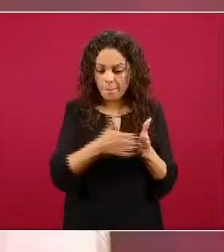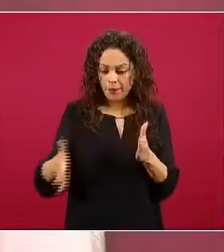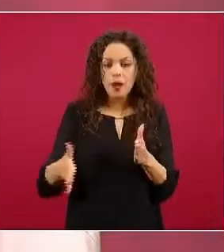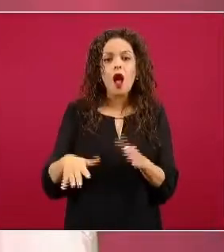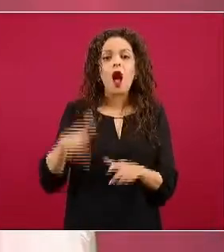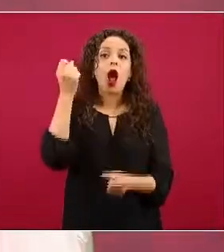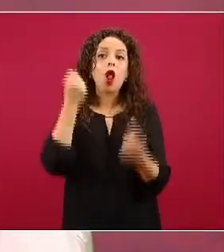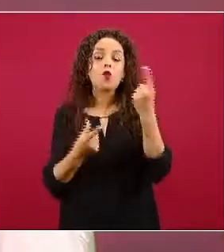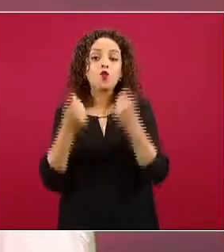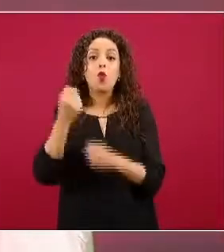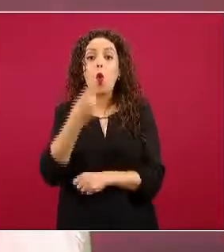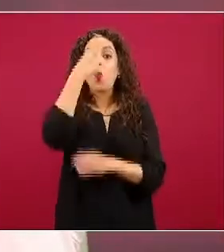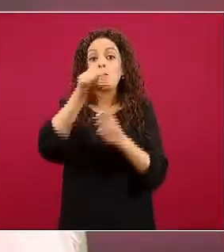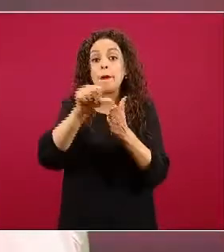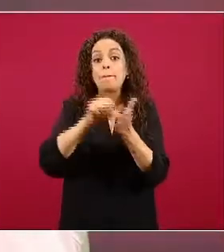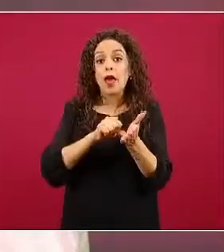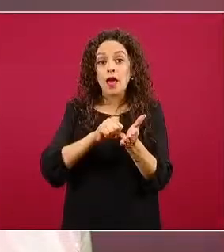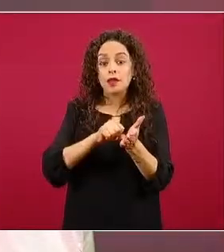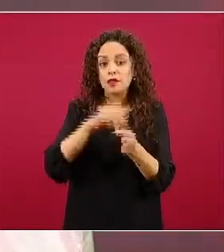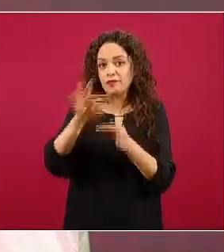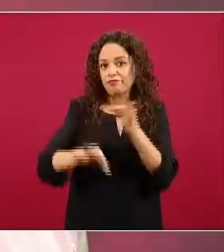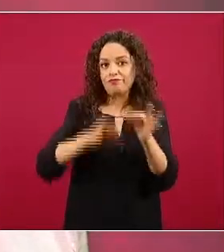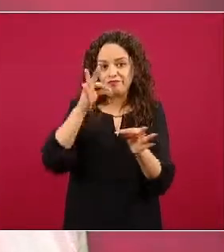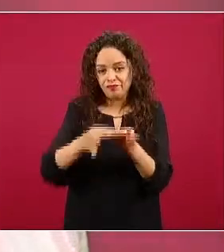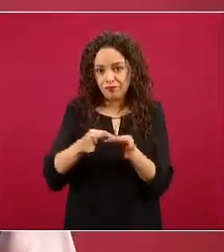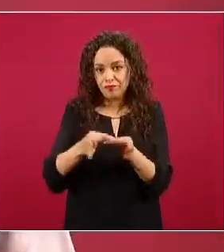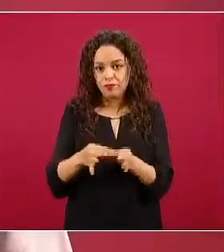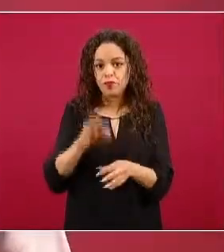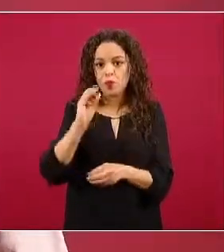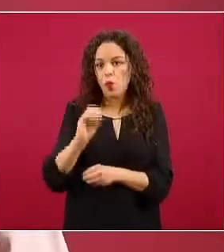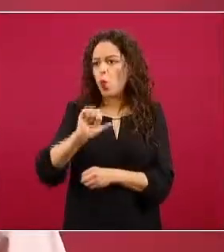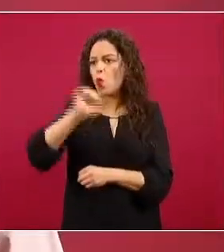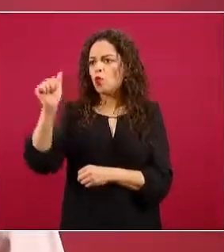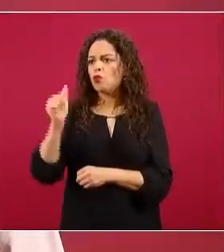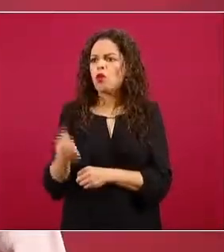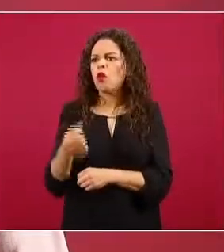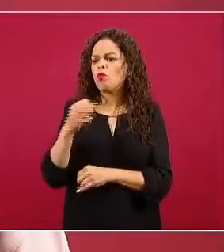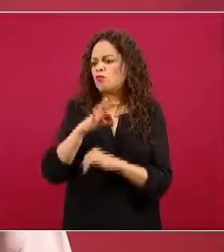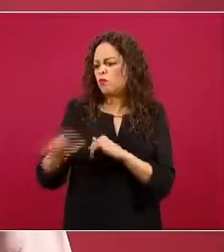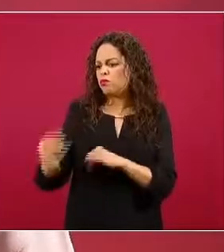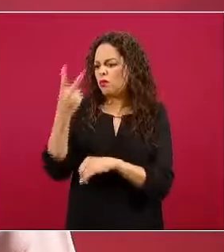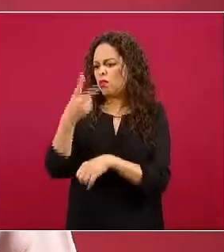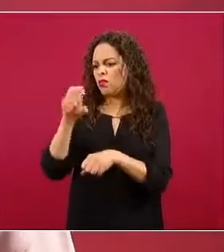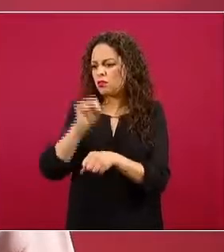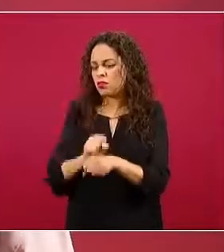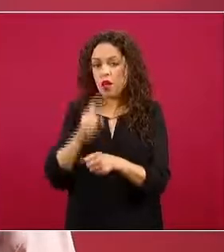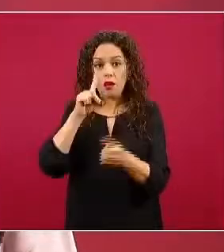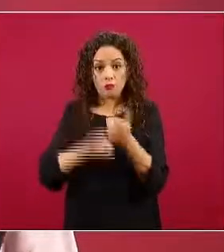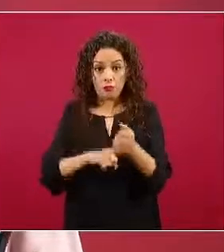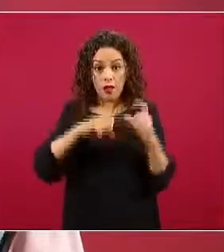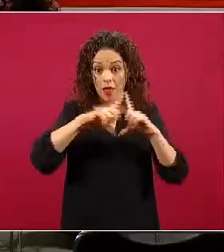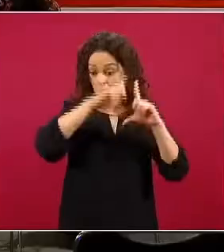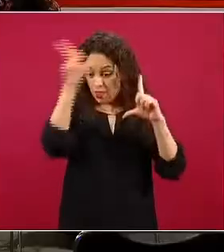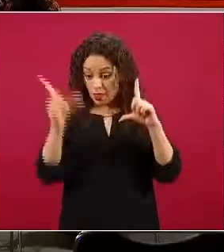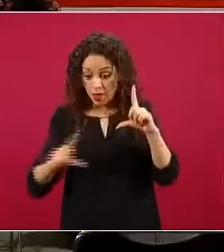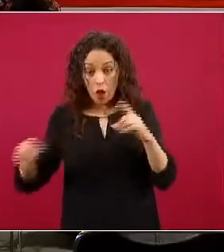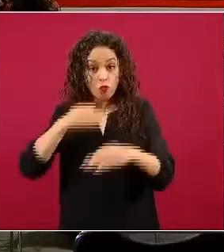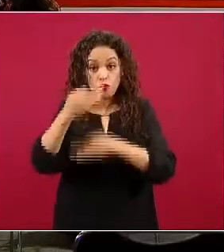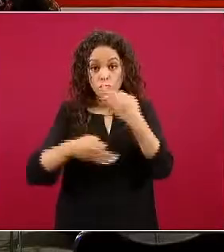completo, algunos estados nos otorgaron la información de las últimas 2 semanas, y no es de todo el país, es alrededor de la mitad del